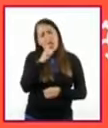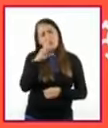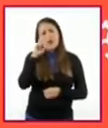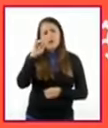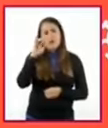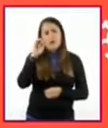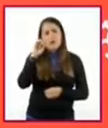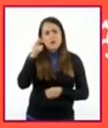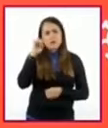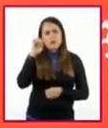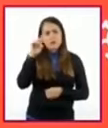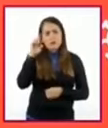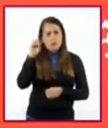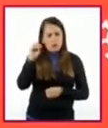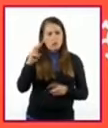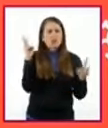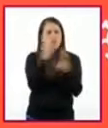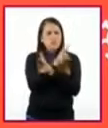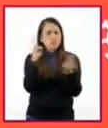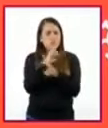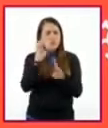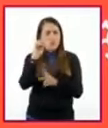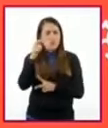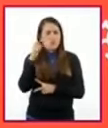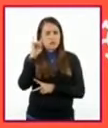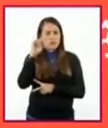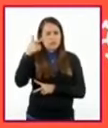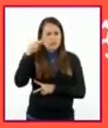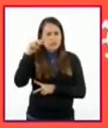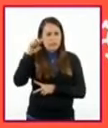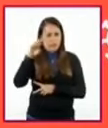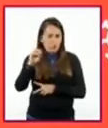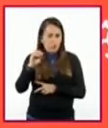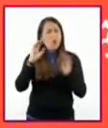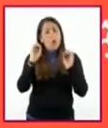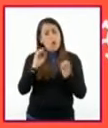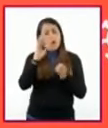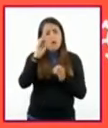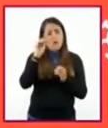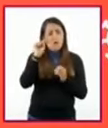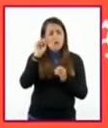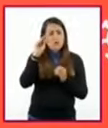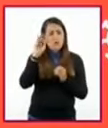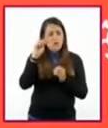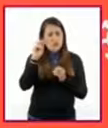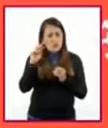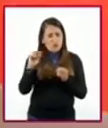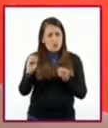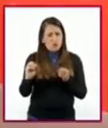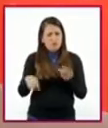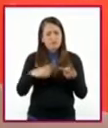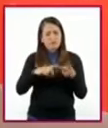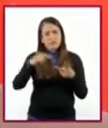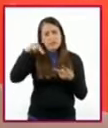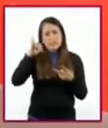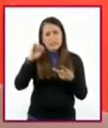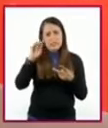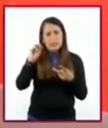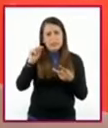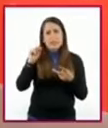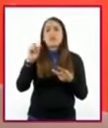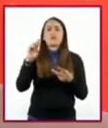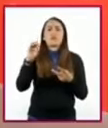carbono, oxígeno o escasa y difícil, como el fósforo, nitrógeno, por ejemplo. Como